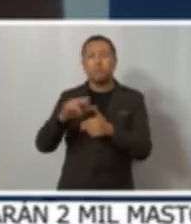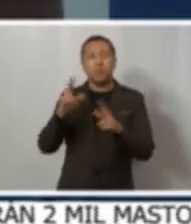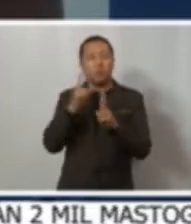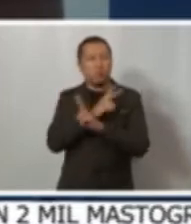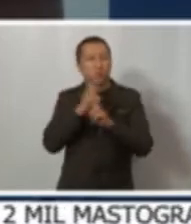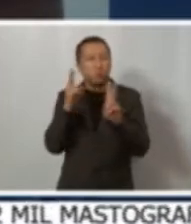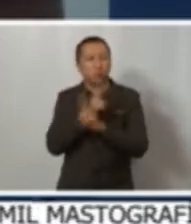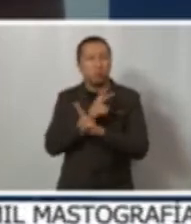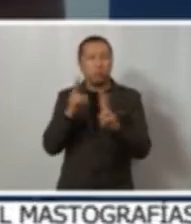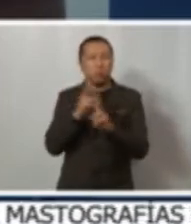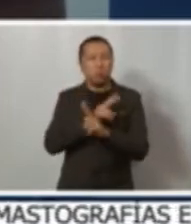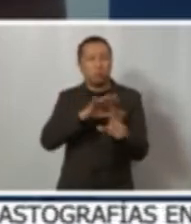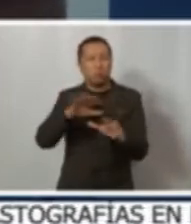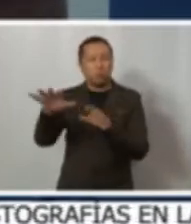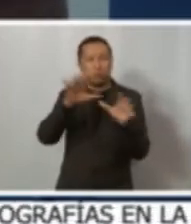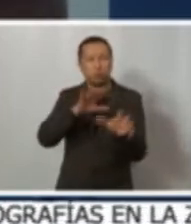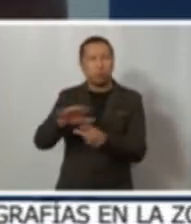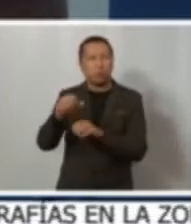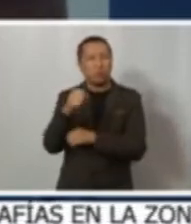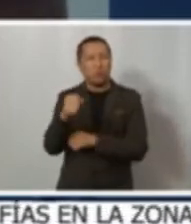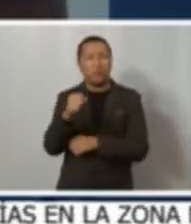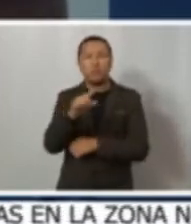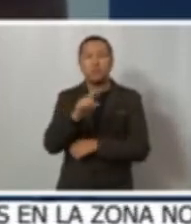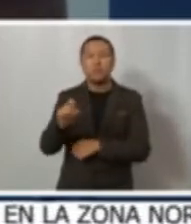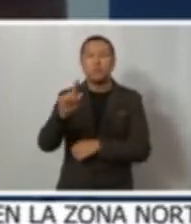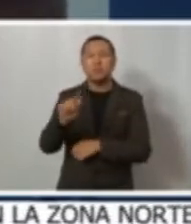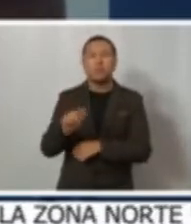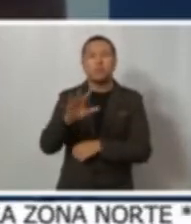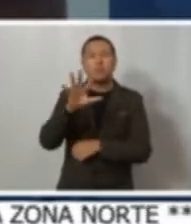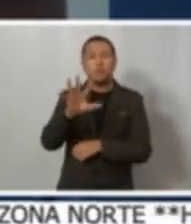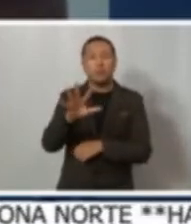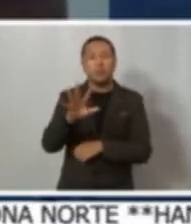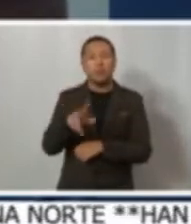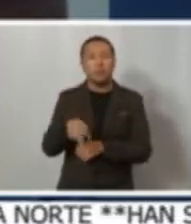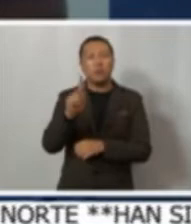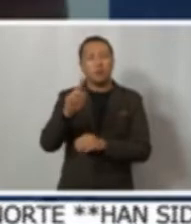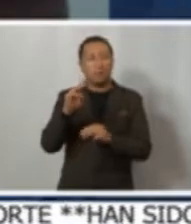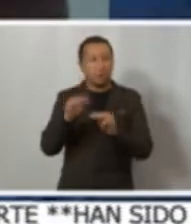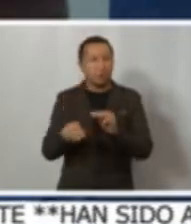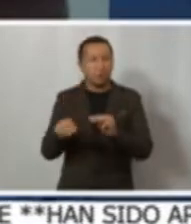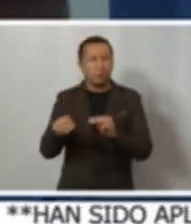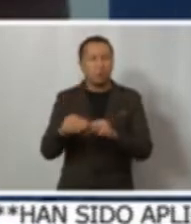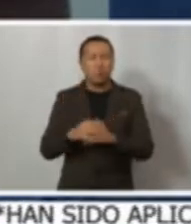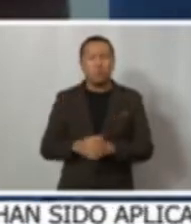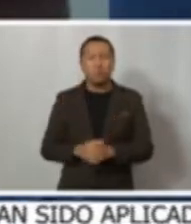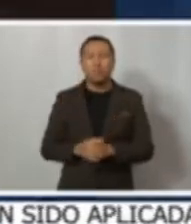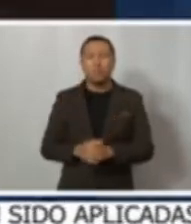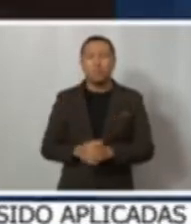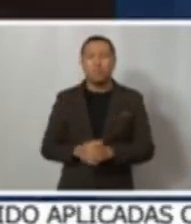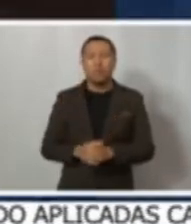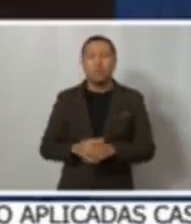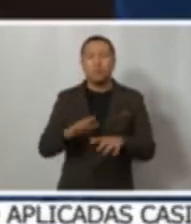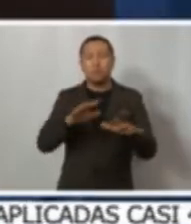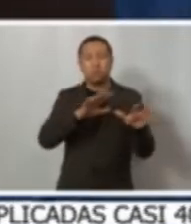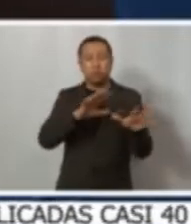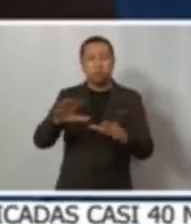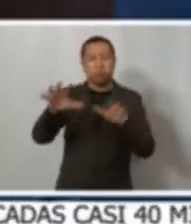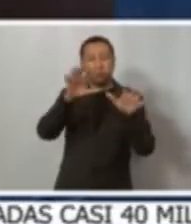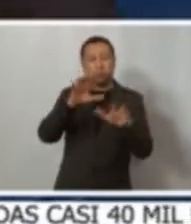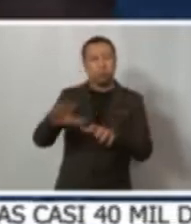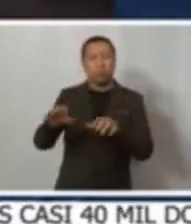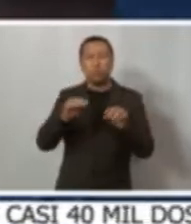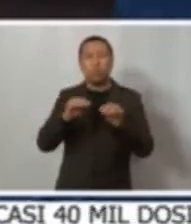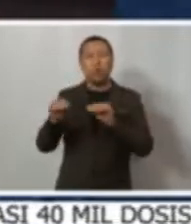kilómetros por hora y rachas de 205 kilómetros por hora. Un desplazamiento hacia